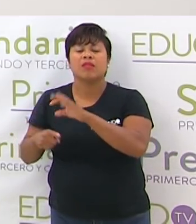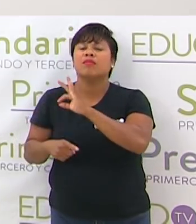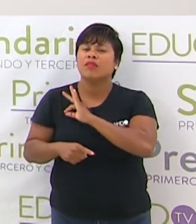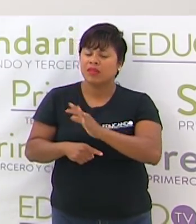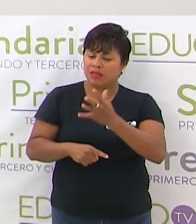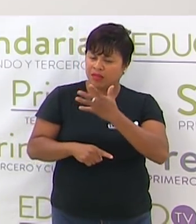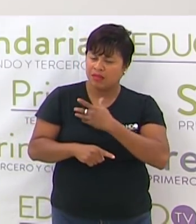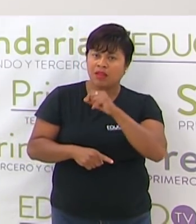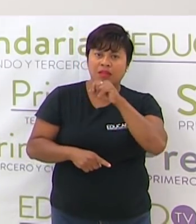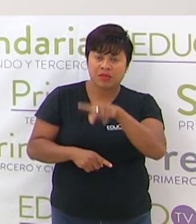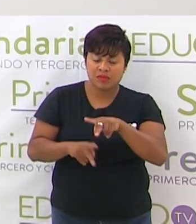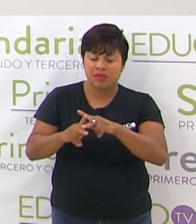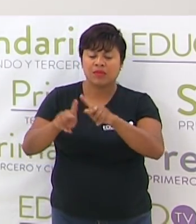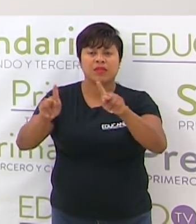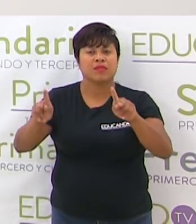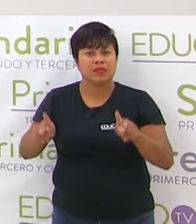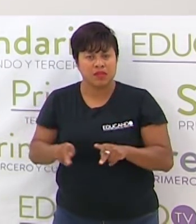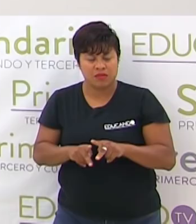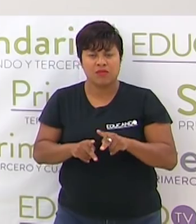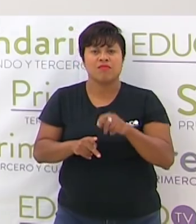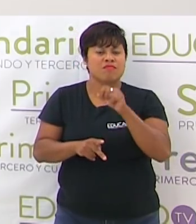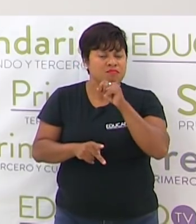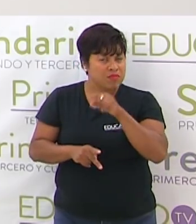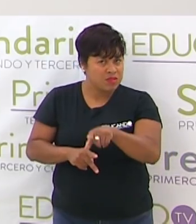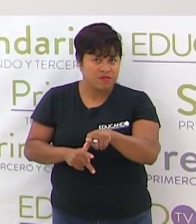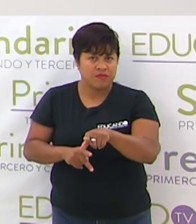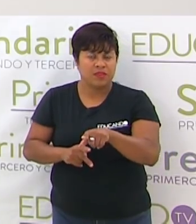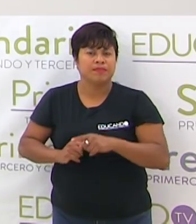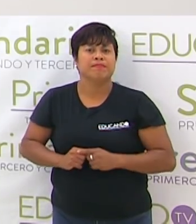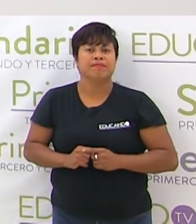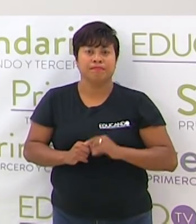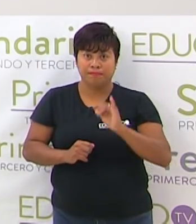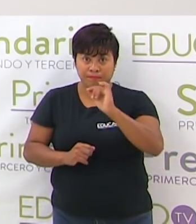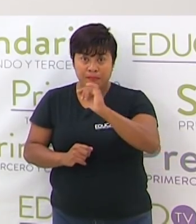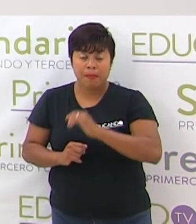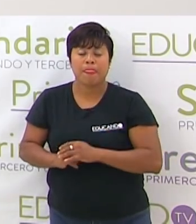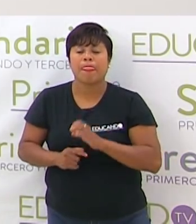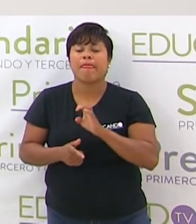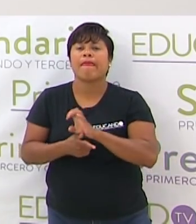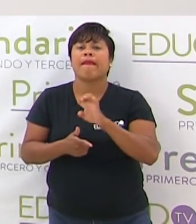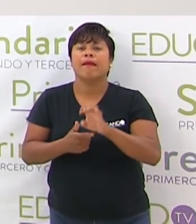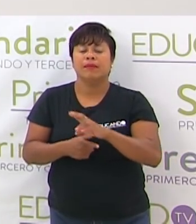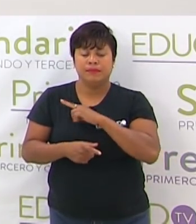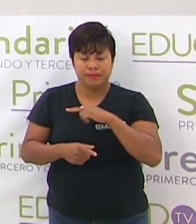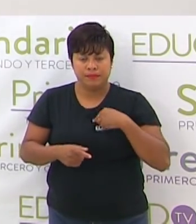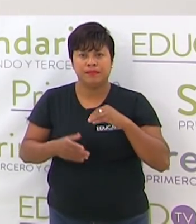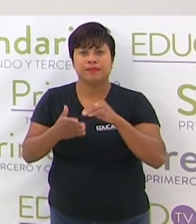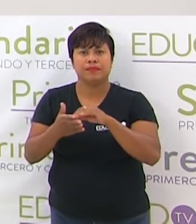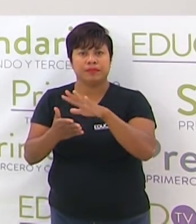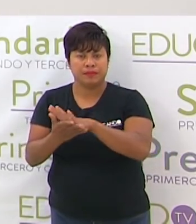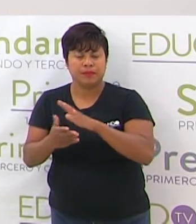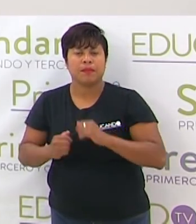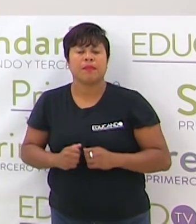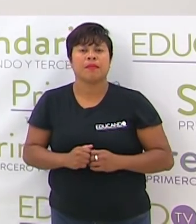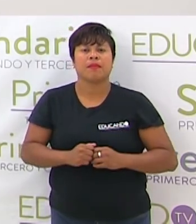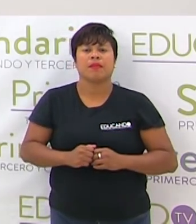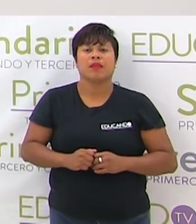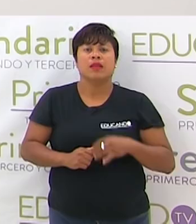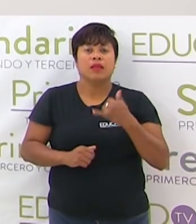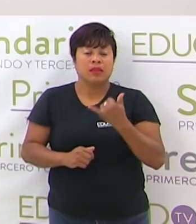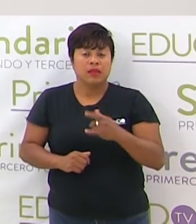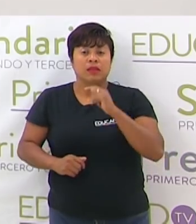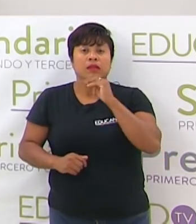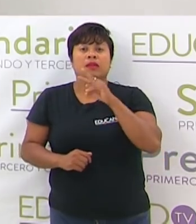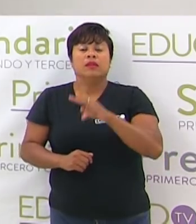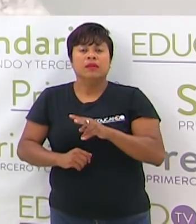tener la misma medida en cuestión del perímetro, ¿sí? Entonces vamos a ponerlo por acá